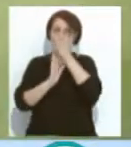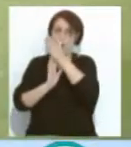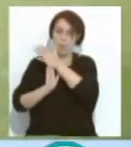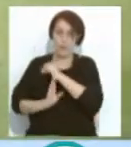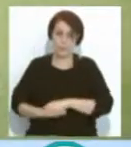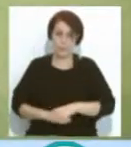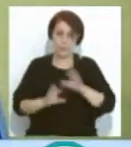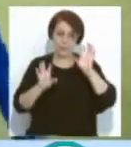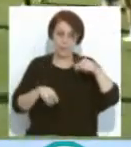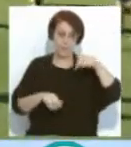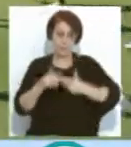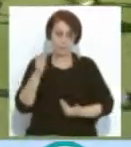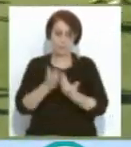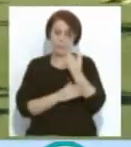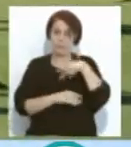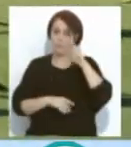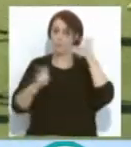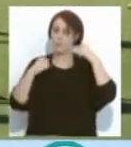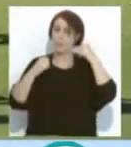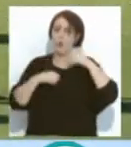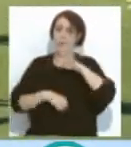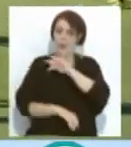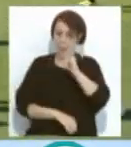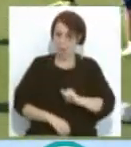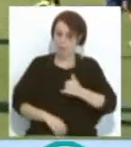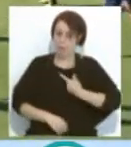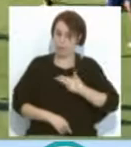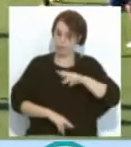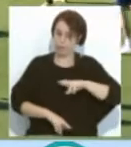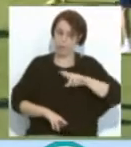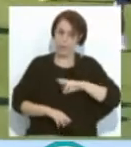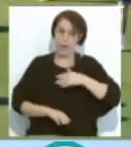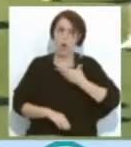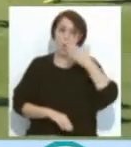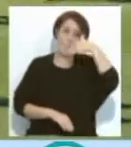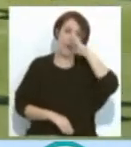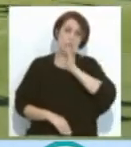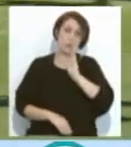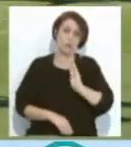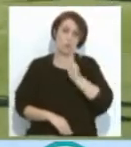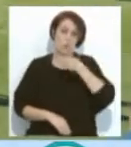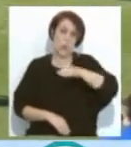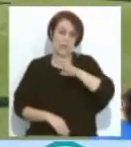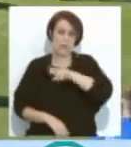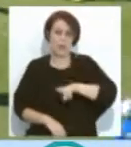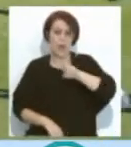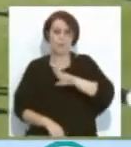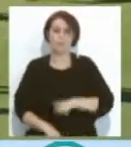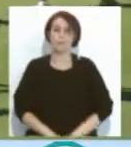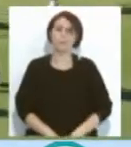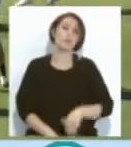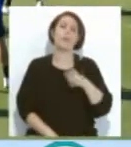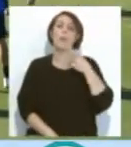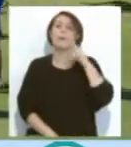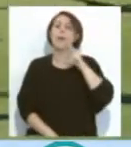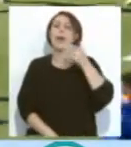el entrenamiento de esta misma mañana, vemos a Augusto bastante recuperado después del fallecimiento de su padre, y veíamos anteriormente, y ahora también lo seguiremos viendo,